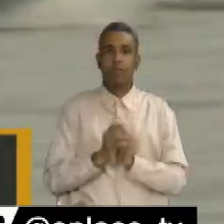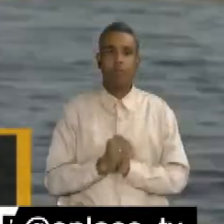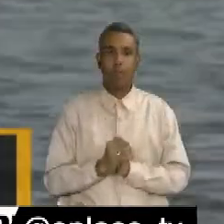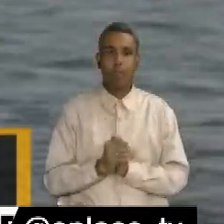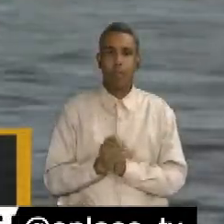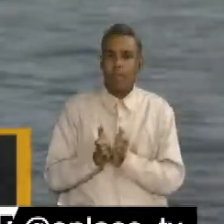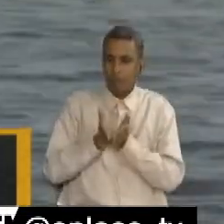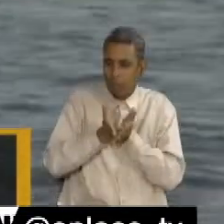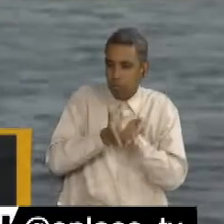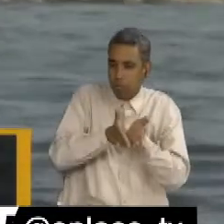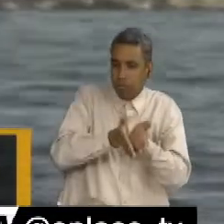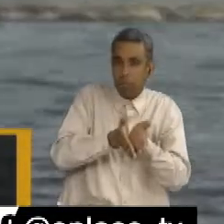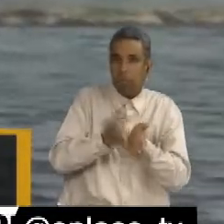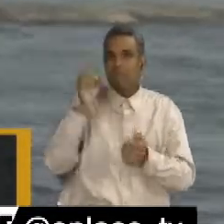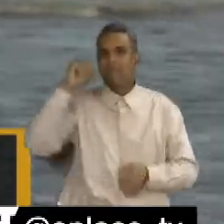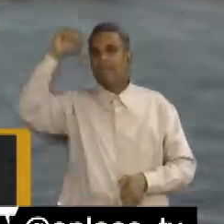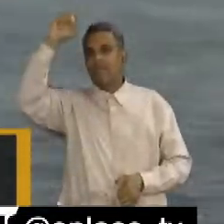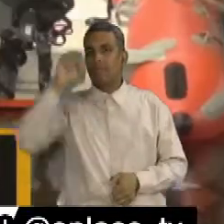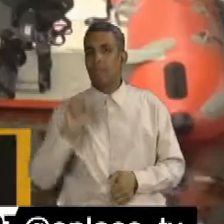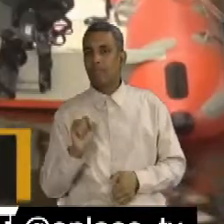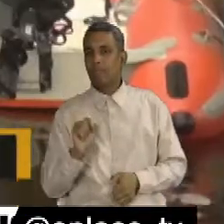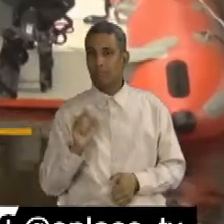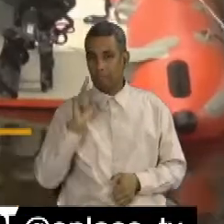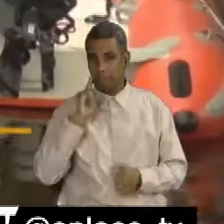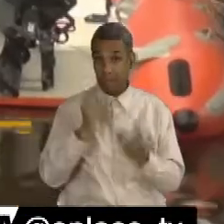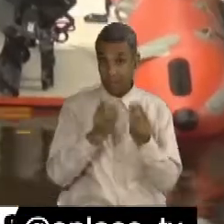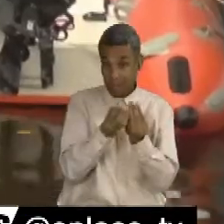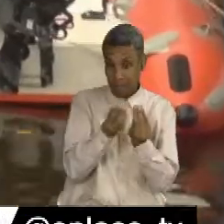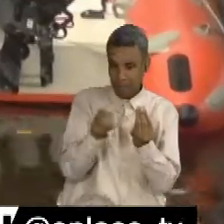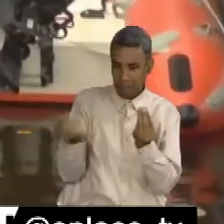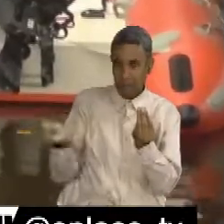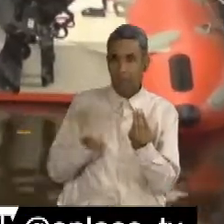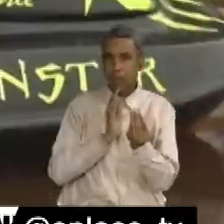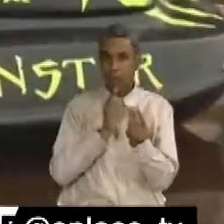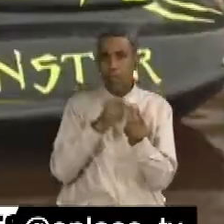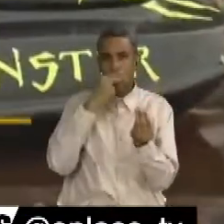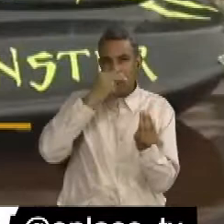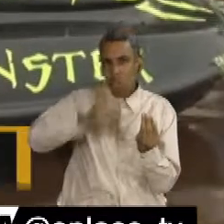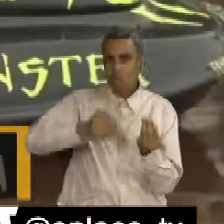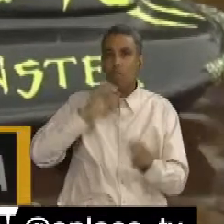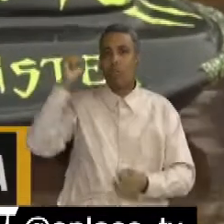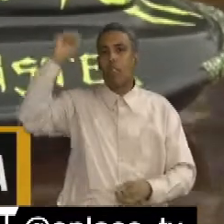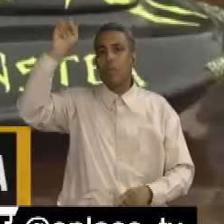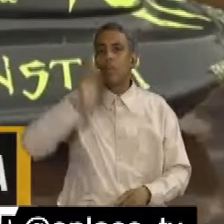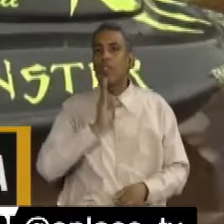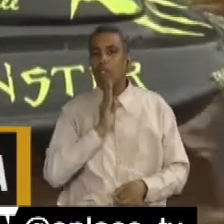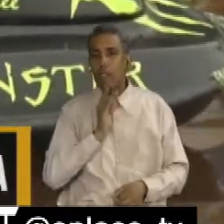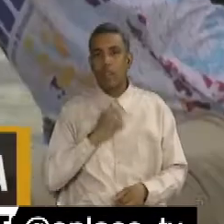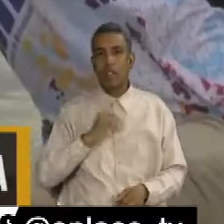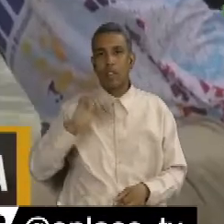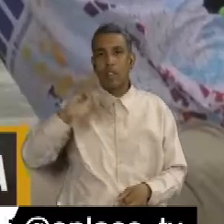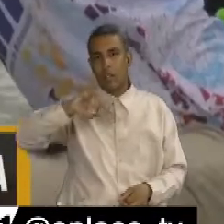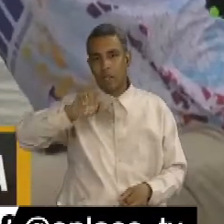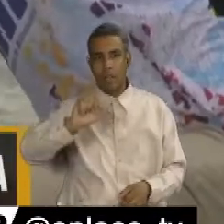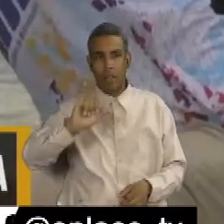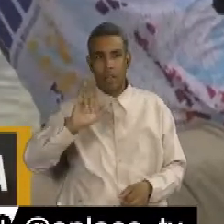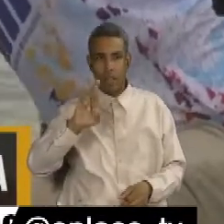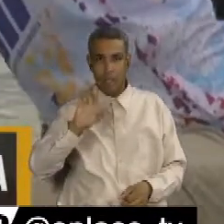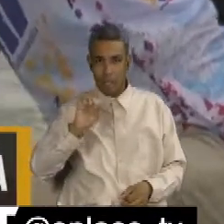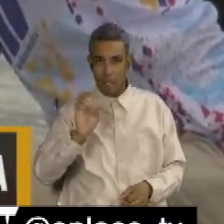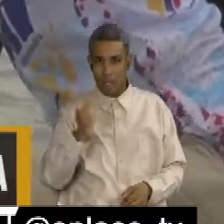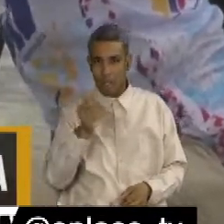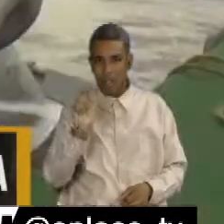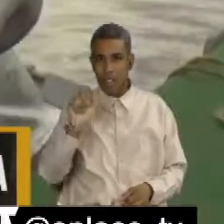fueron distribuidos de la siguiente manera en cada una de sus categorías. En la infantil, el título de campeón fue para Jairo Andrés Calderón, el